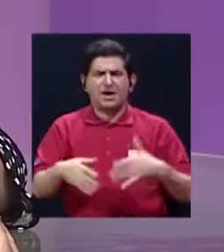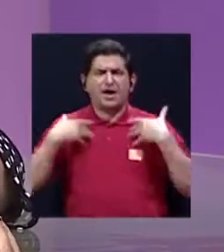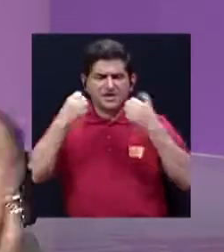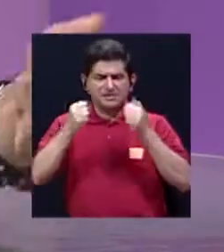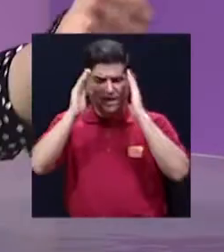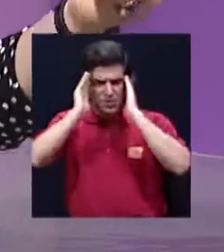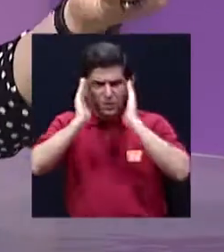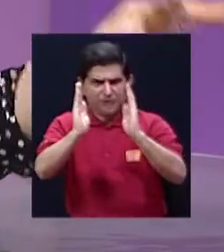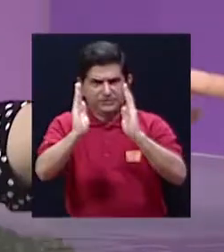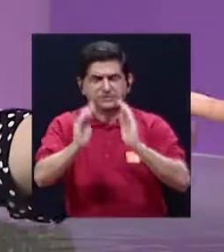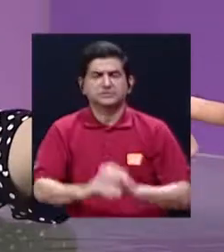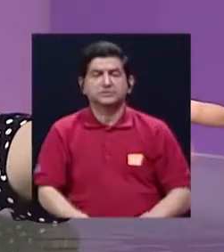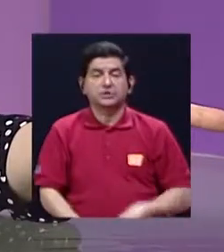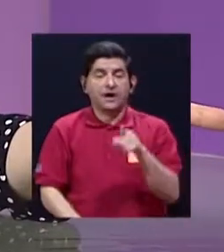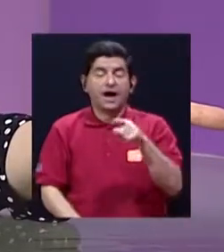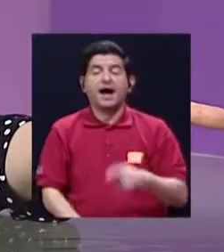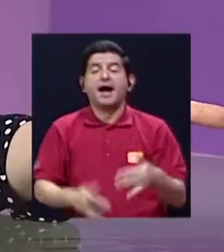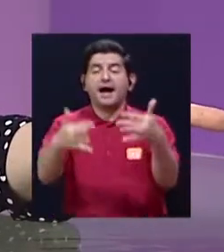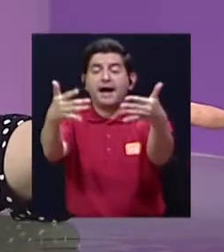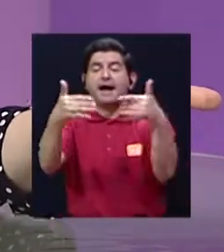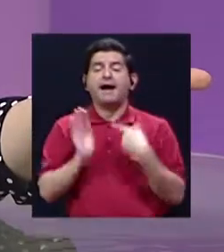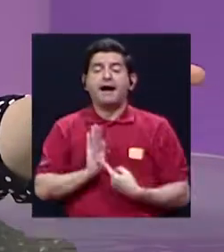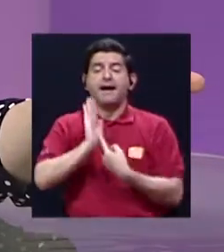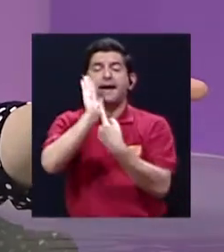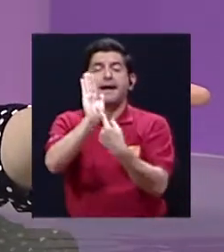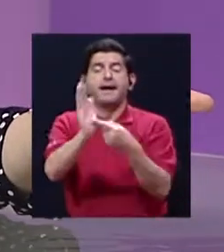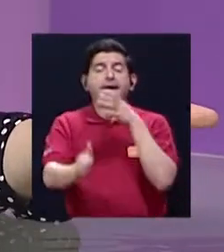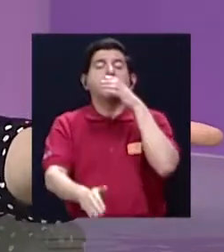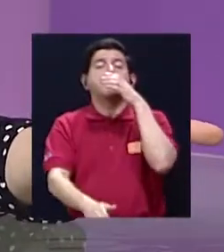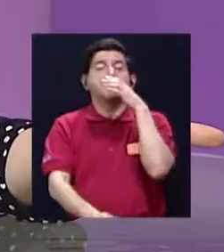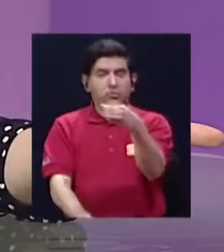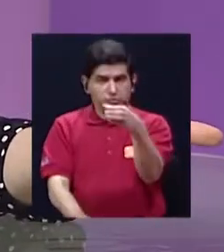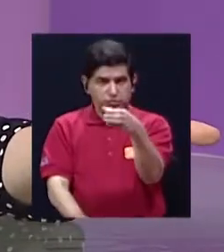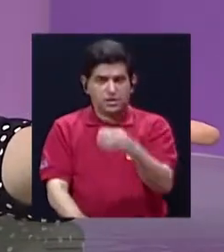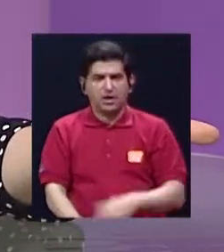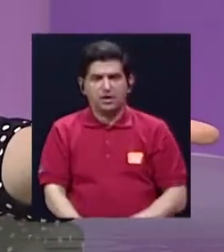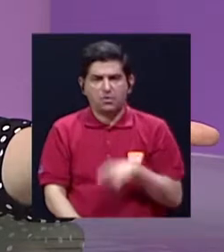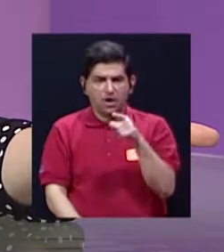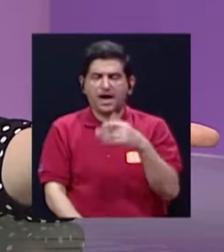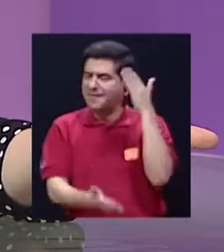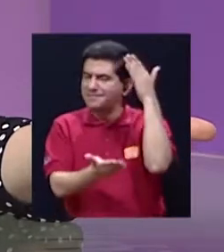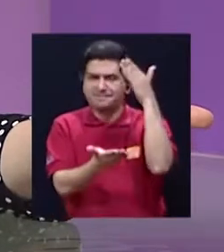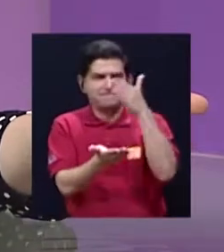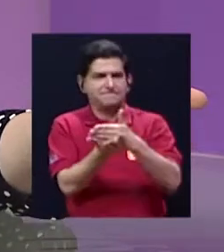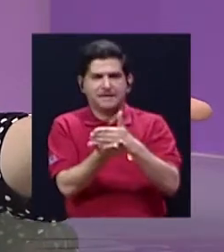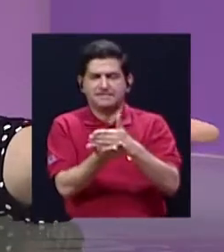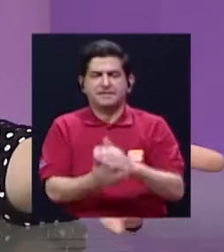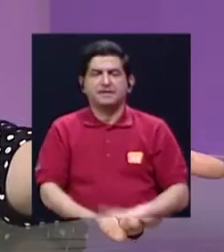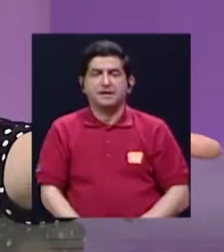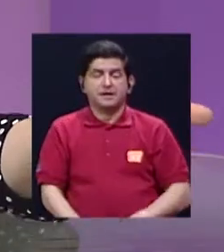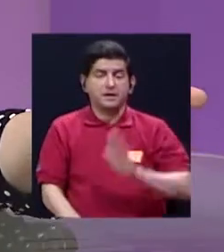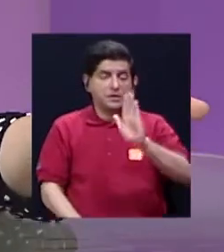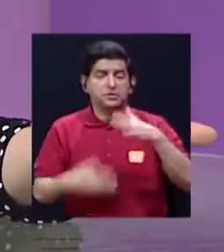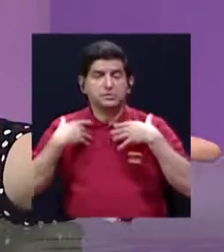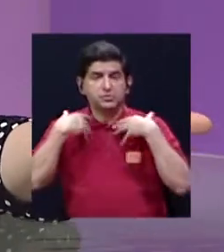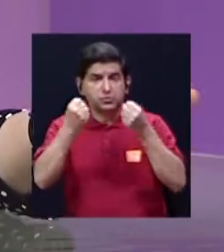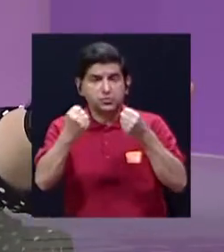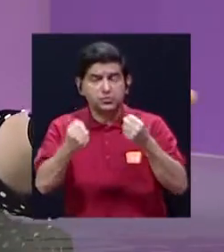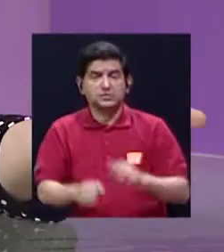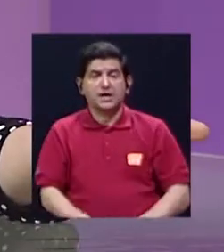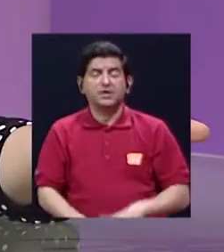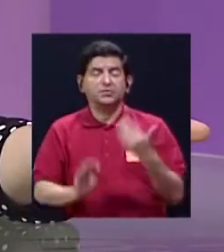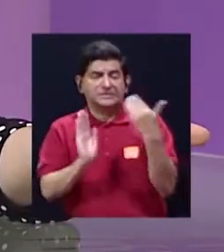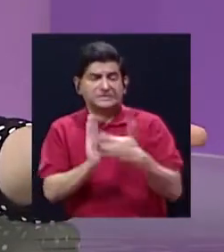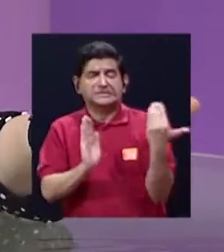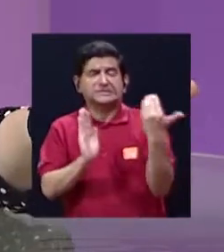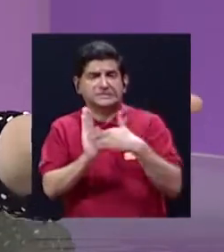atendieron, donde consta en el expediente que la recomendación era interrumpir porque su salud estaba siendo